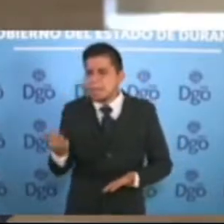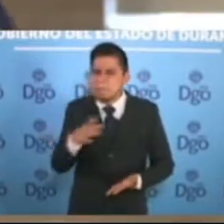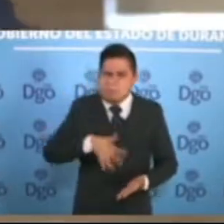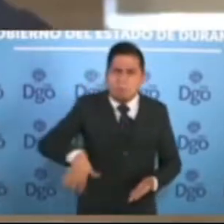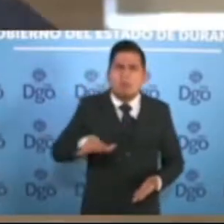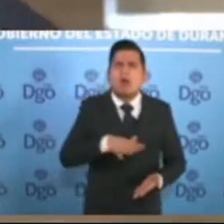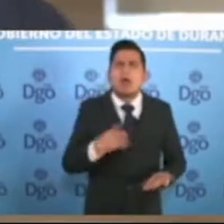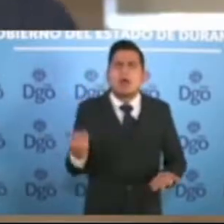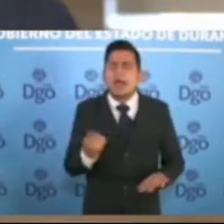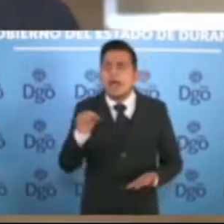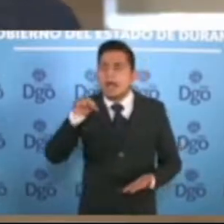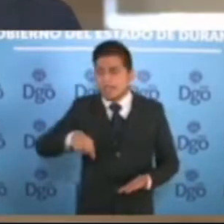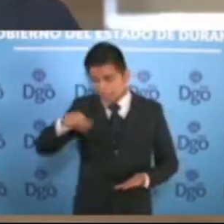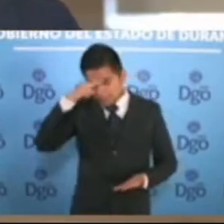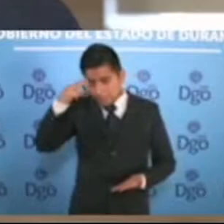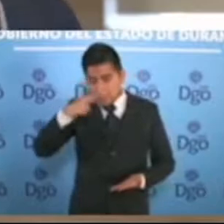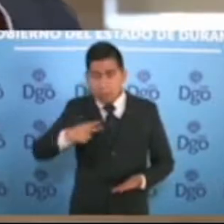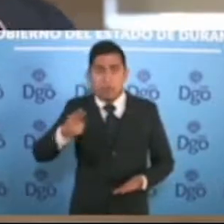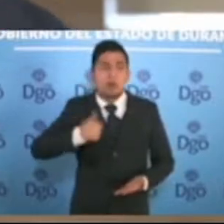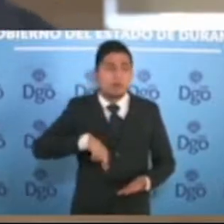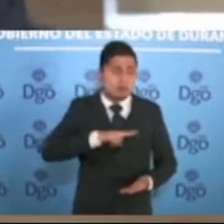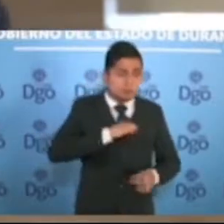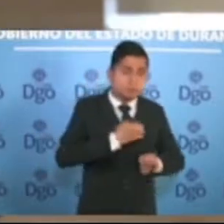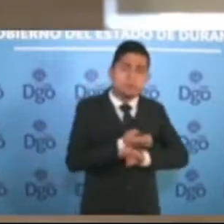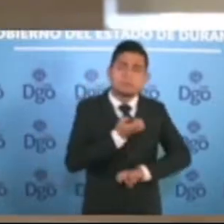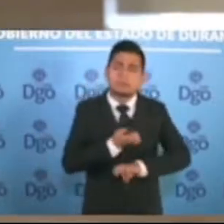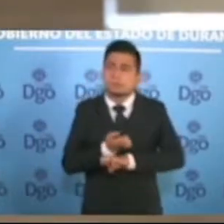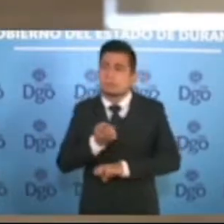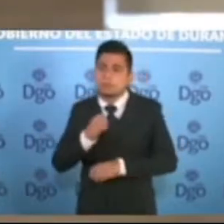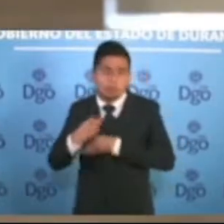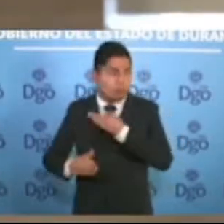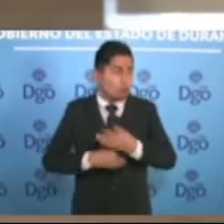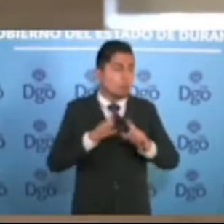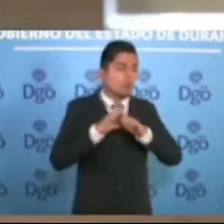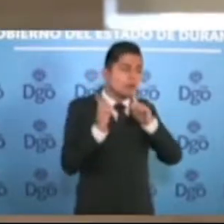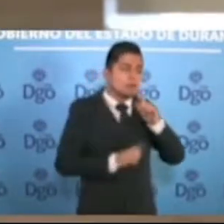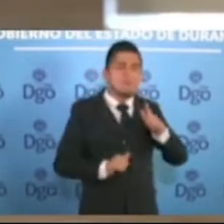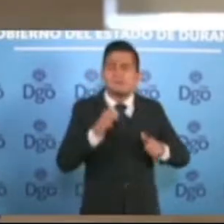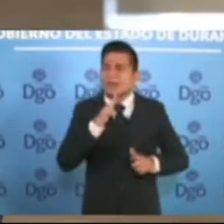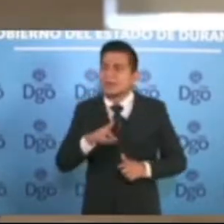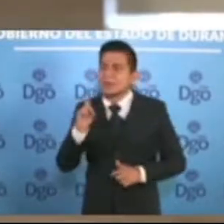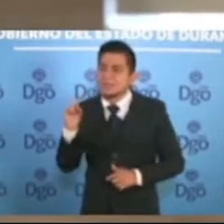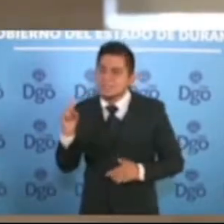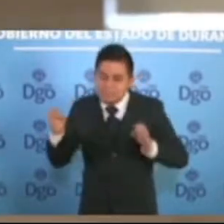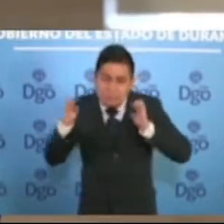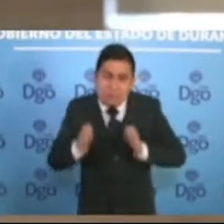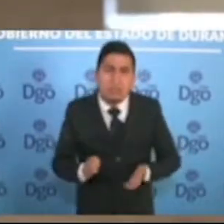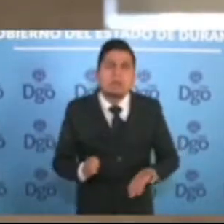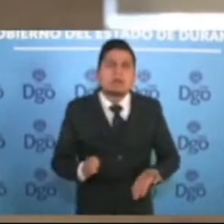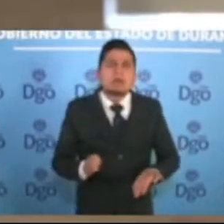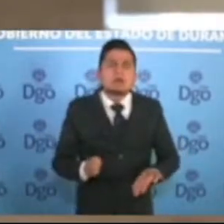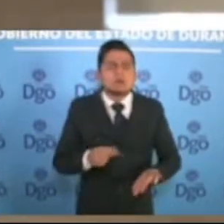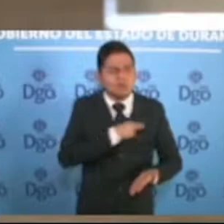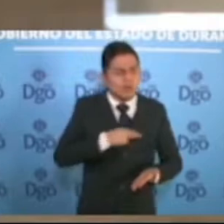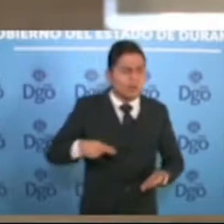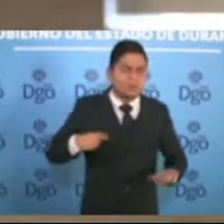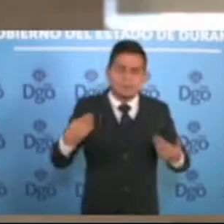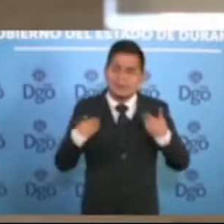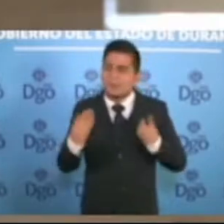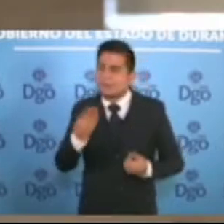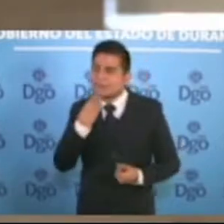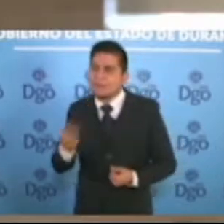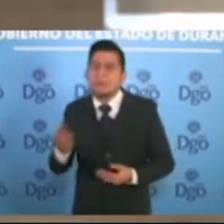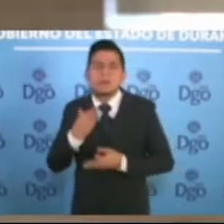que a México, que a nuestra entidad le vaya mejor. Confiamos, pues, en la sensibilidad